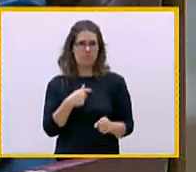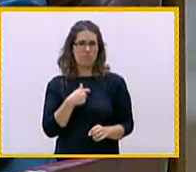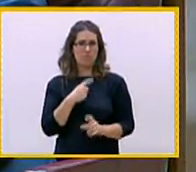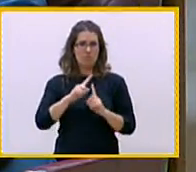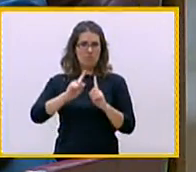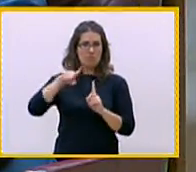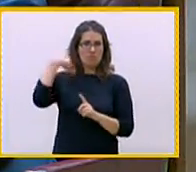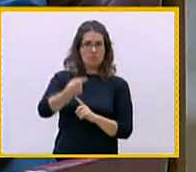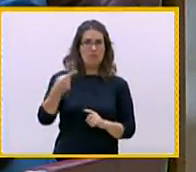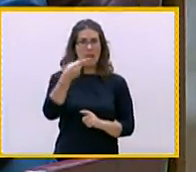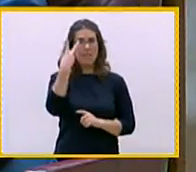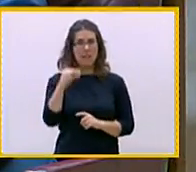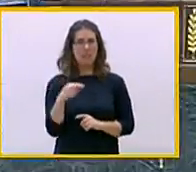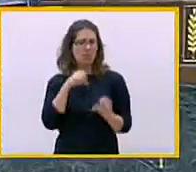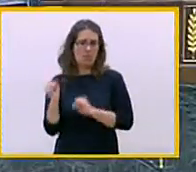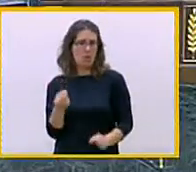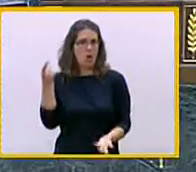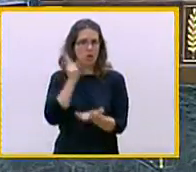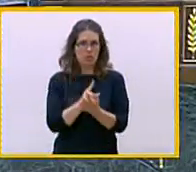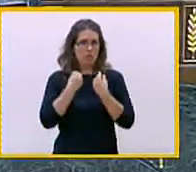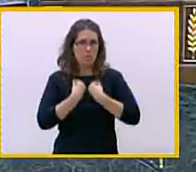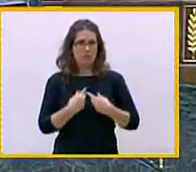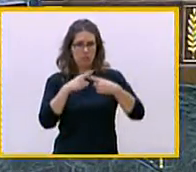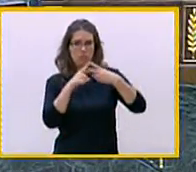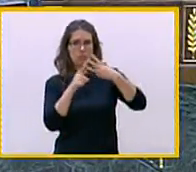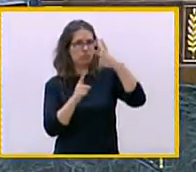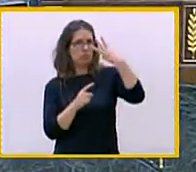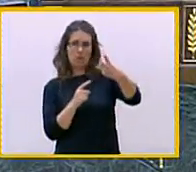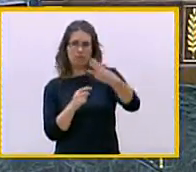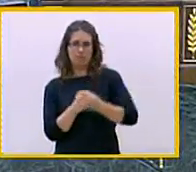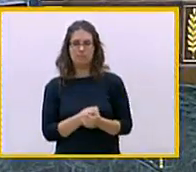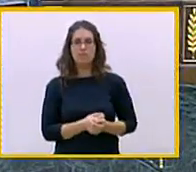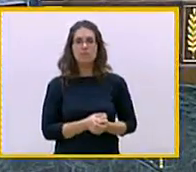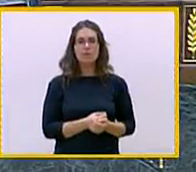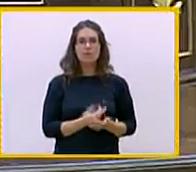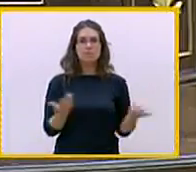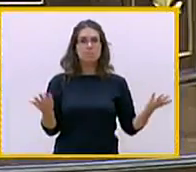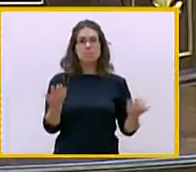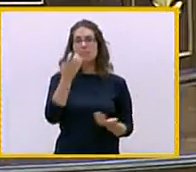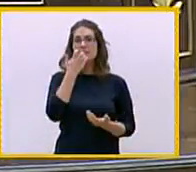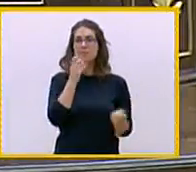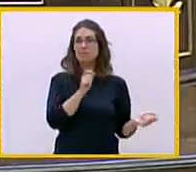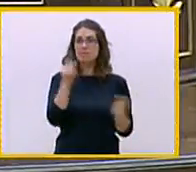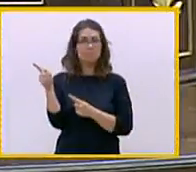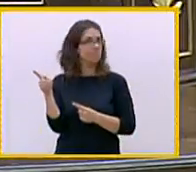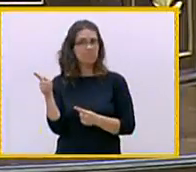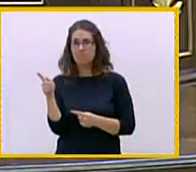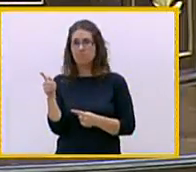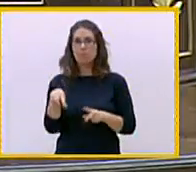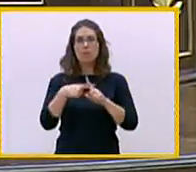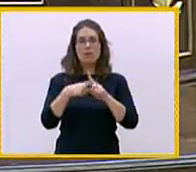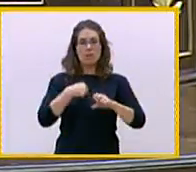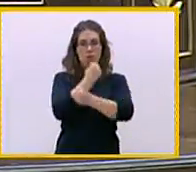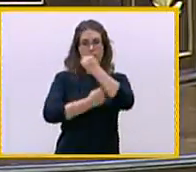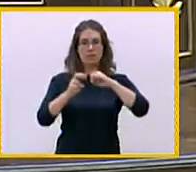cumbre del G20. Señorías, si la marcha de las exportaciones y de la internacionalización de nuestra economía